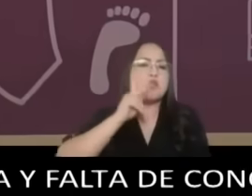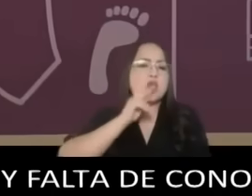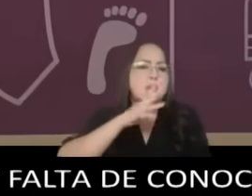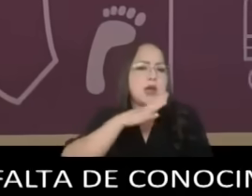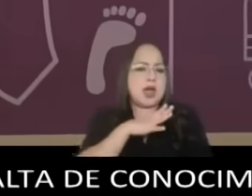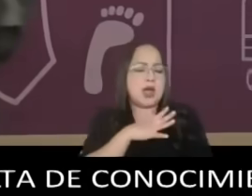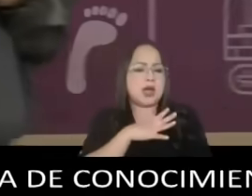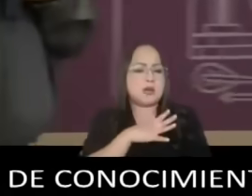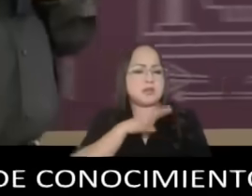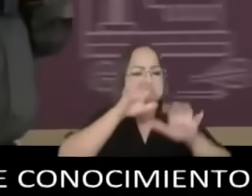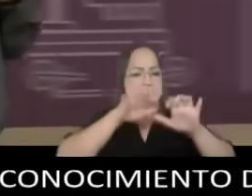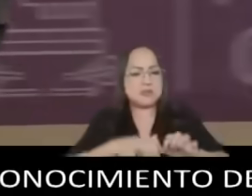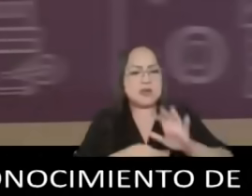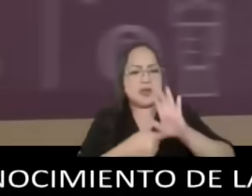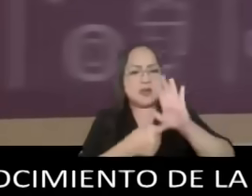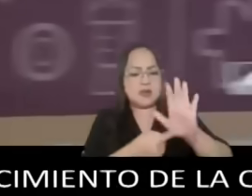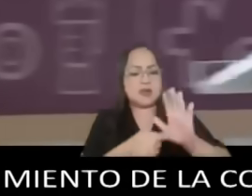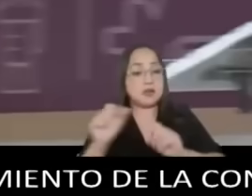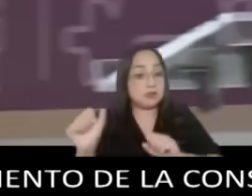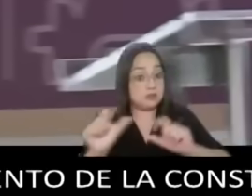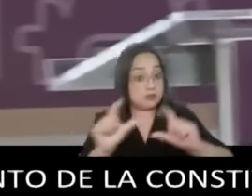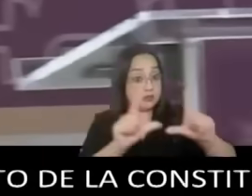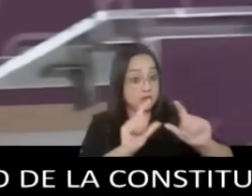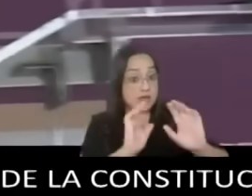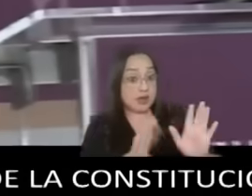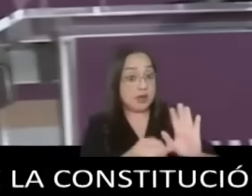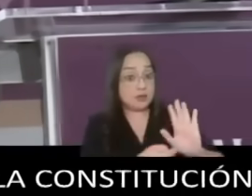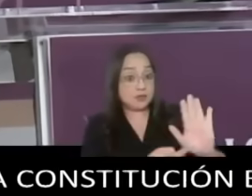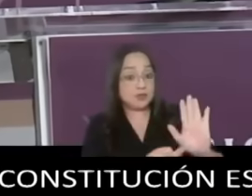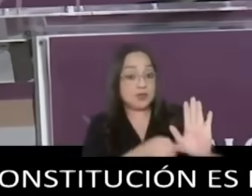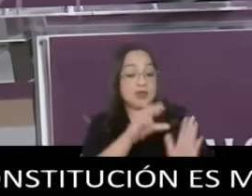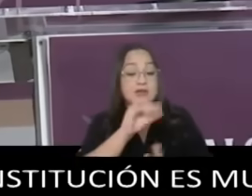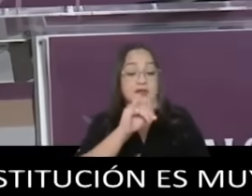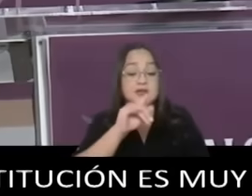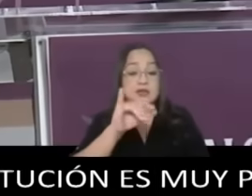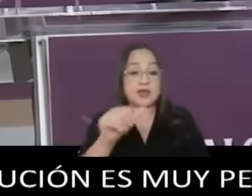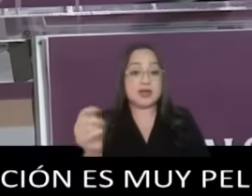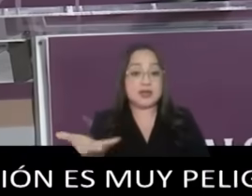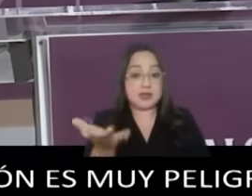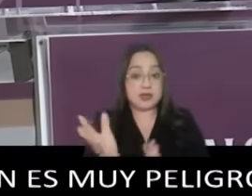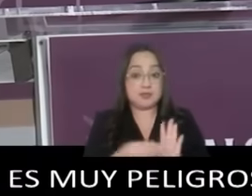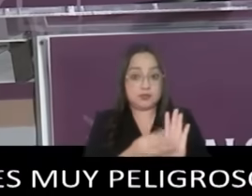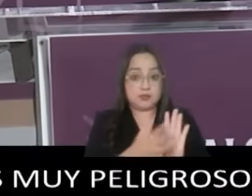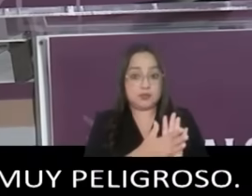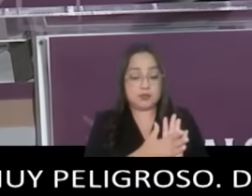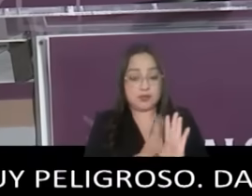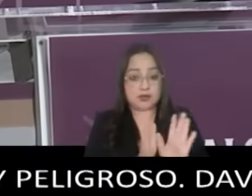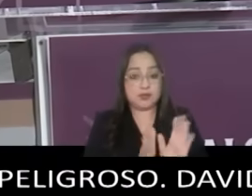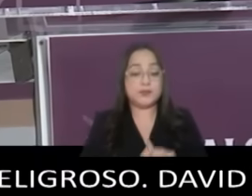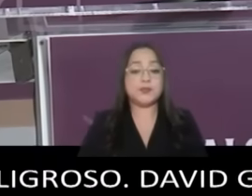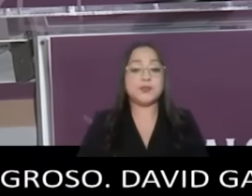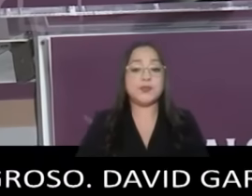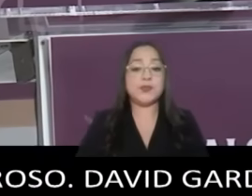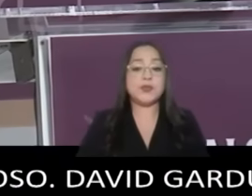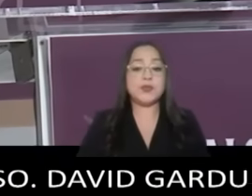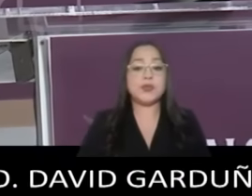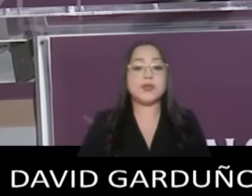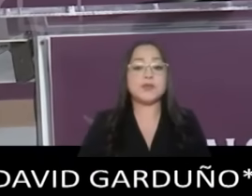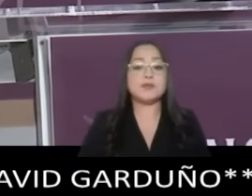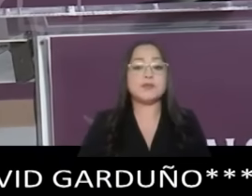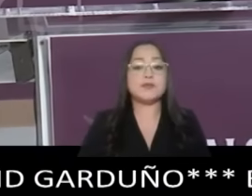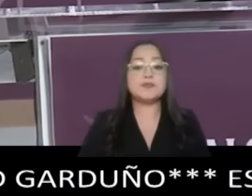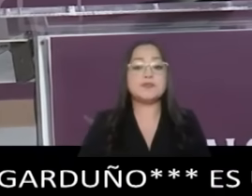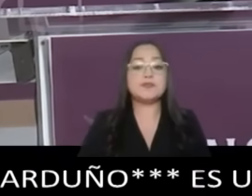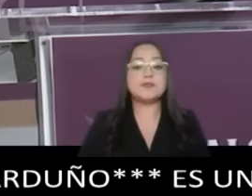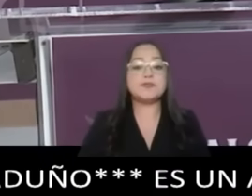mira de uno de los grupos delictivos con las publicaciones que se hacen sobre los sucesos que se han presentado, ¿no? Es correcto,